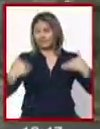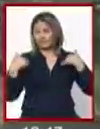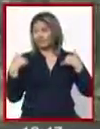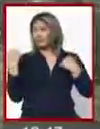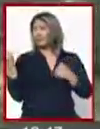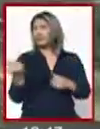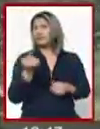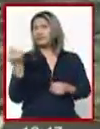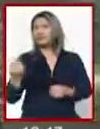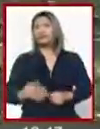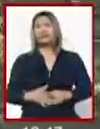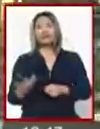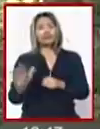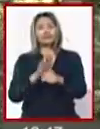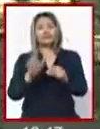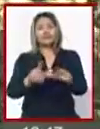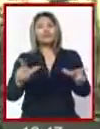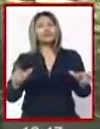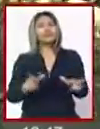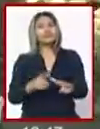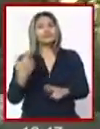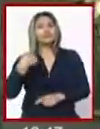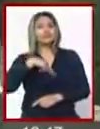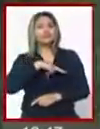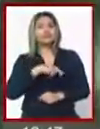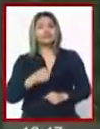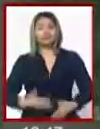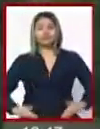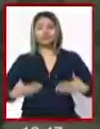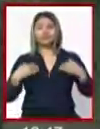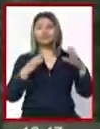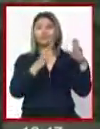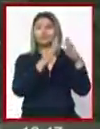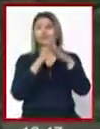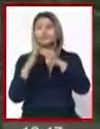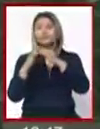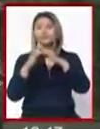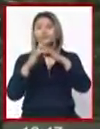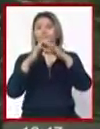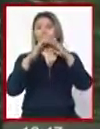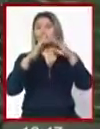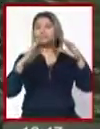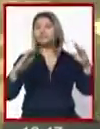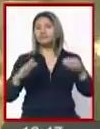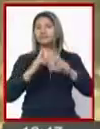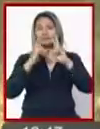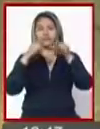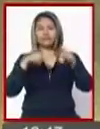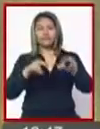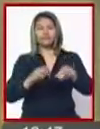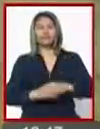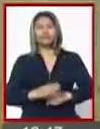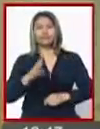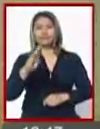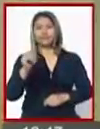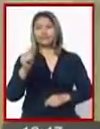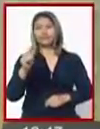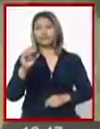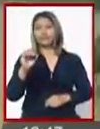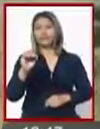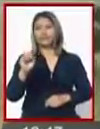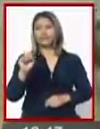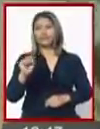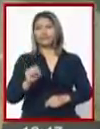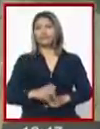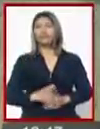y ocupamos esta tierra éramos nosotros los cabañeros, ya, y los de los vatos, la comunidad